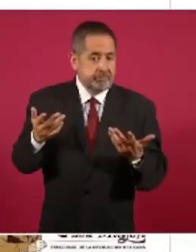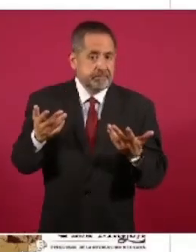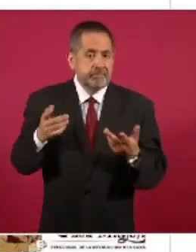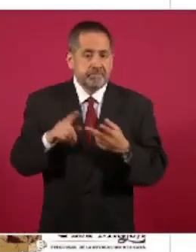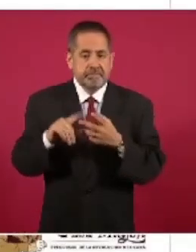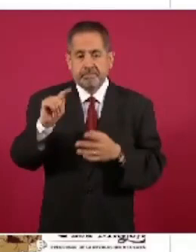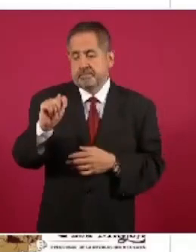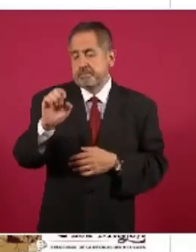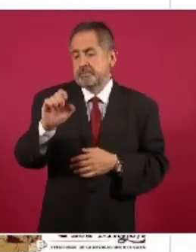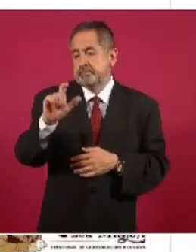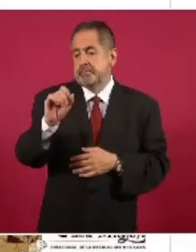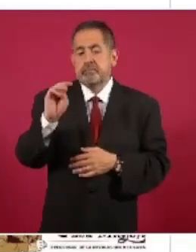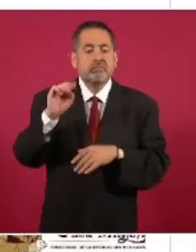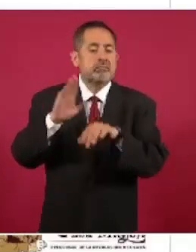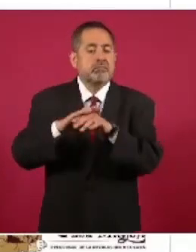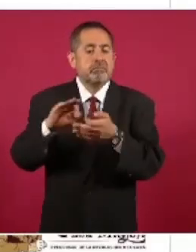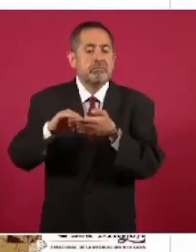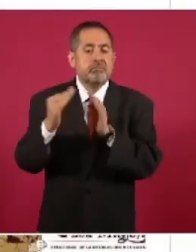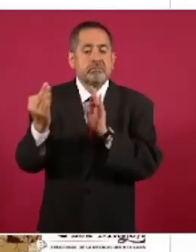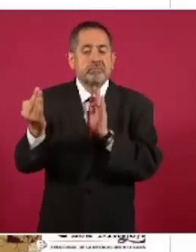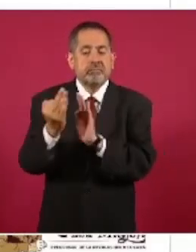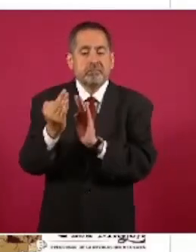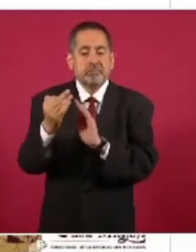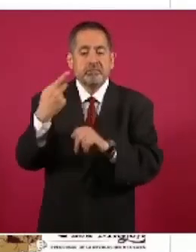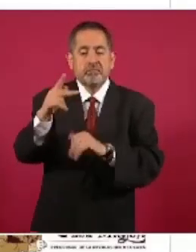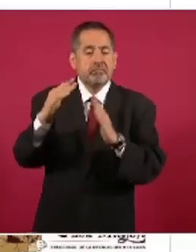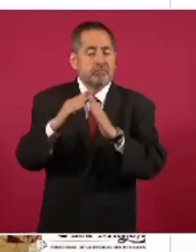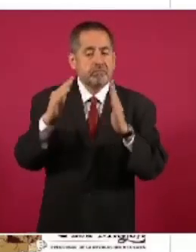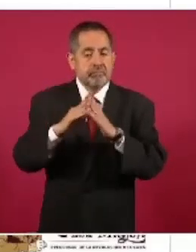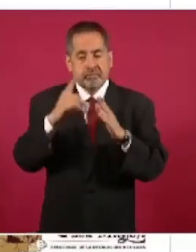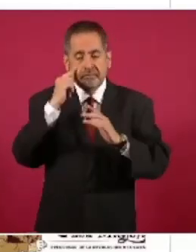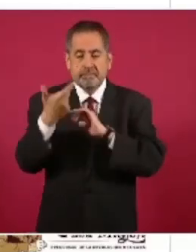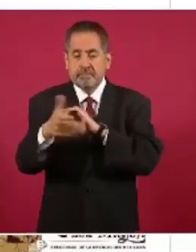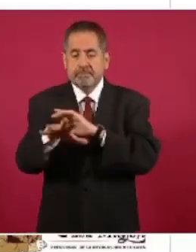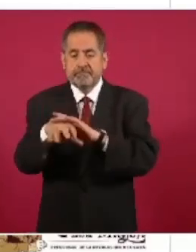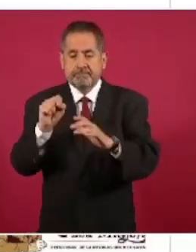es más probable que se encuentre cerca de su casa con